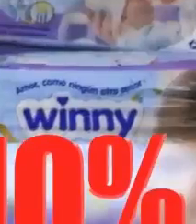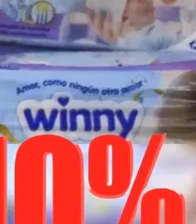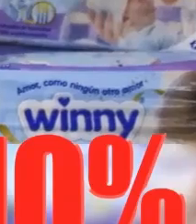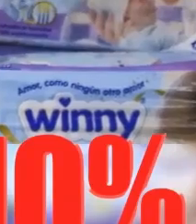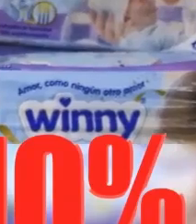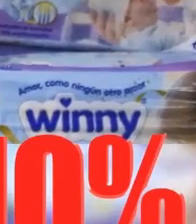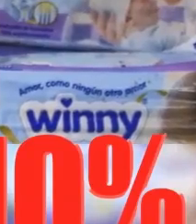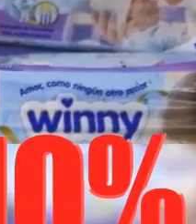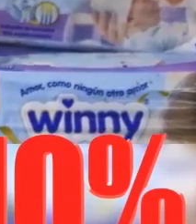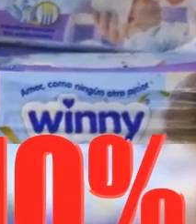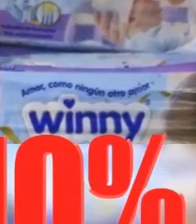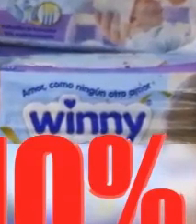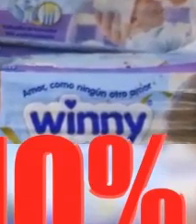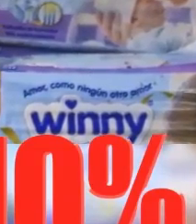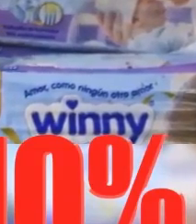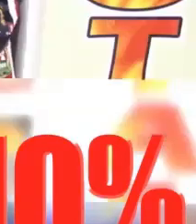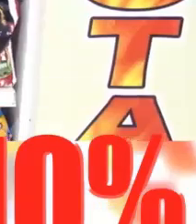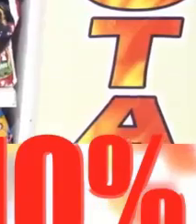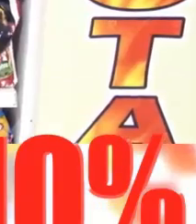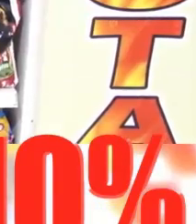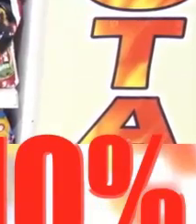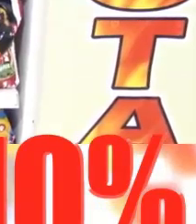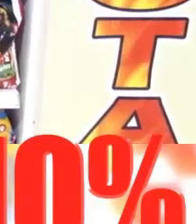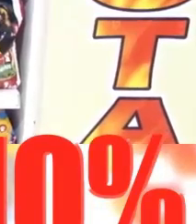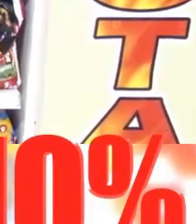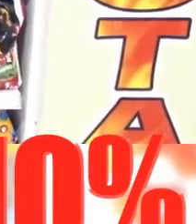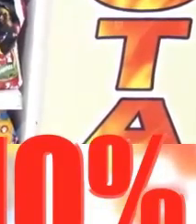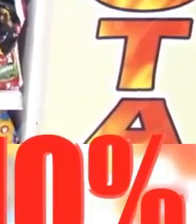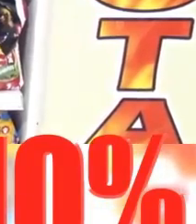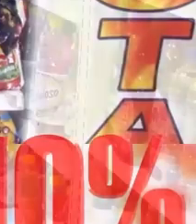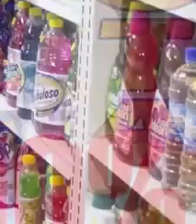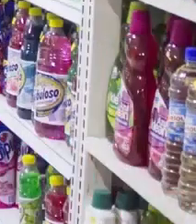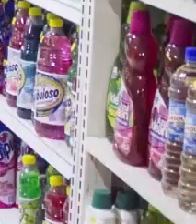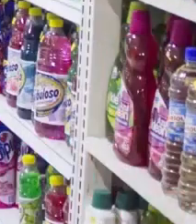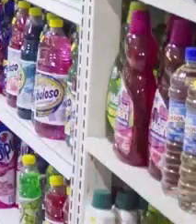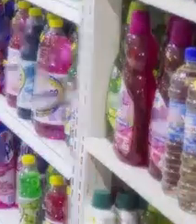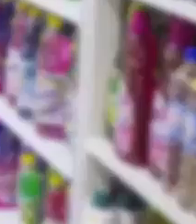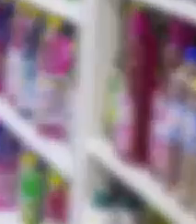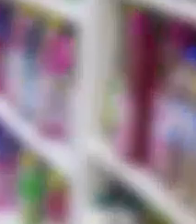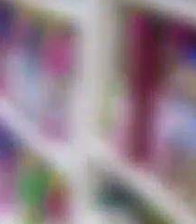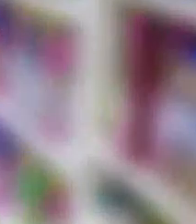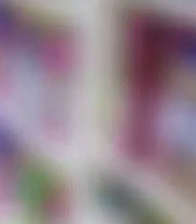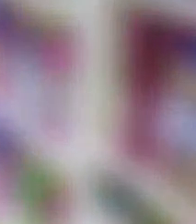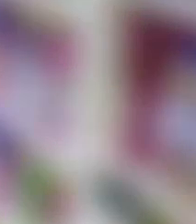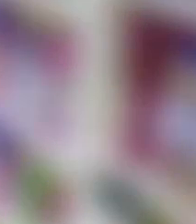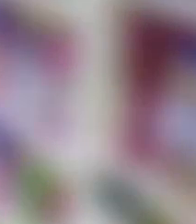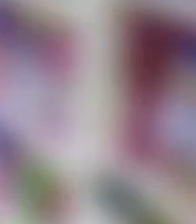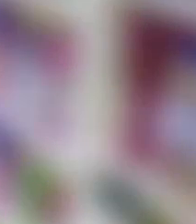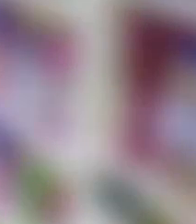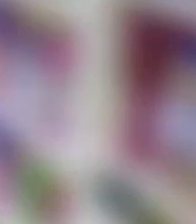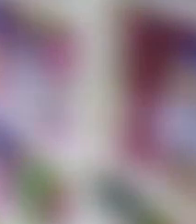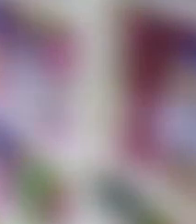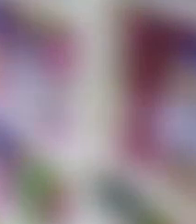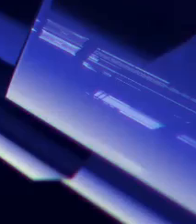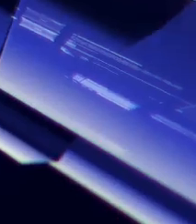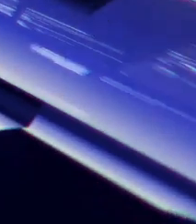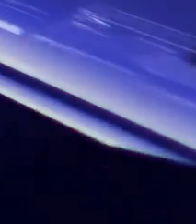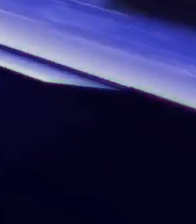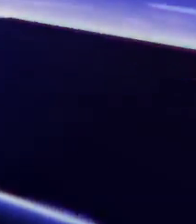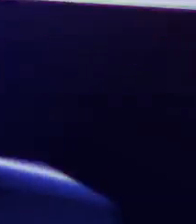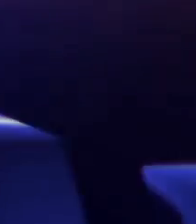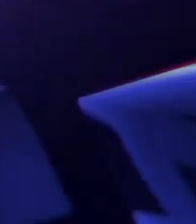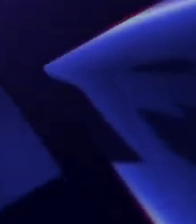enlatados. Super jueves de cuidado de bebé. Y super viernes de mascotas. Y los fines de semana, precios más bajos para su mercado.